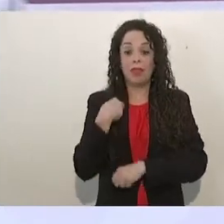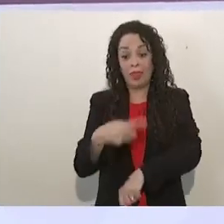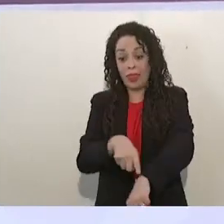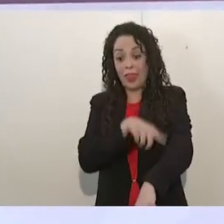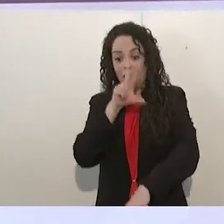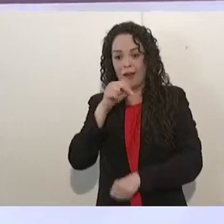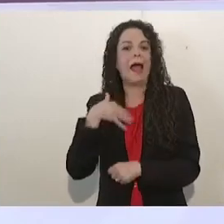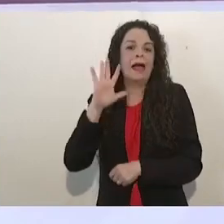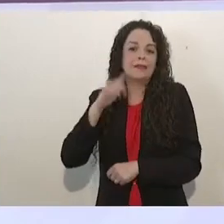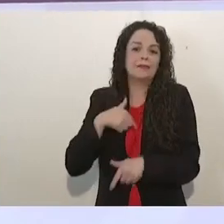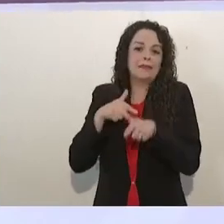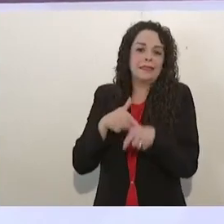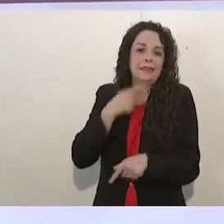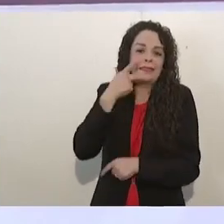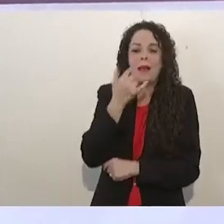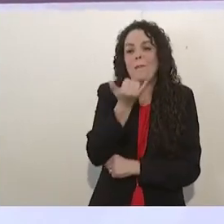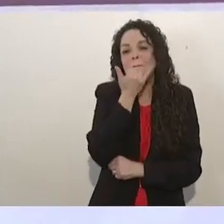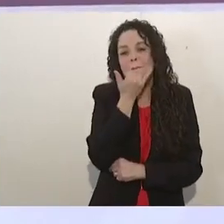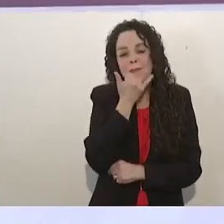piqué. Bueno, ya.